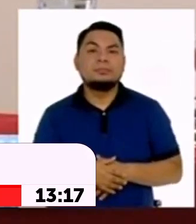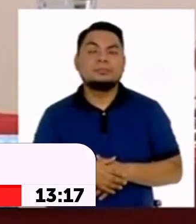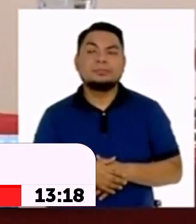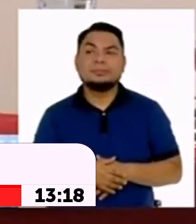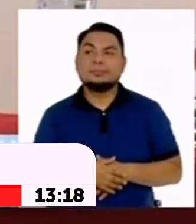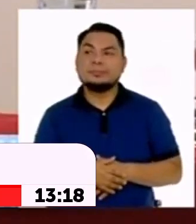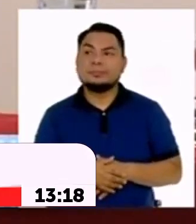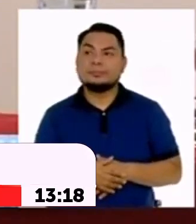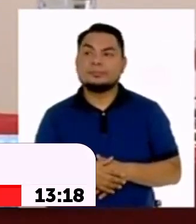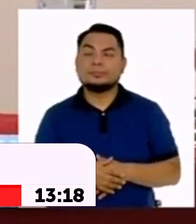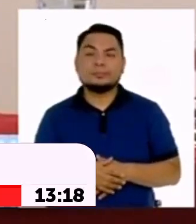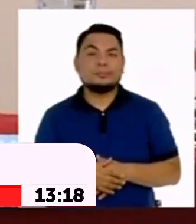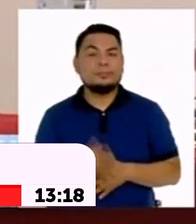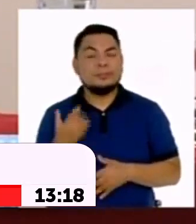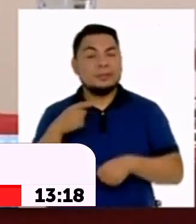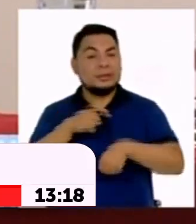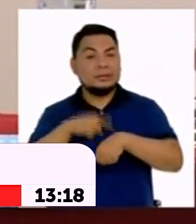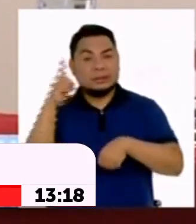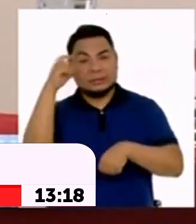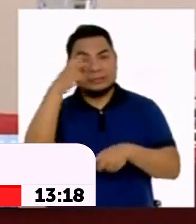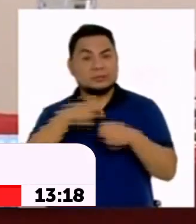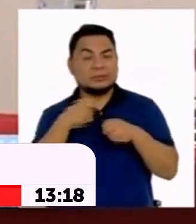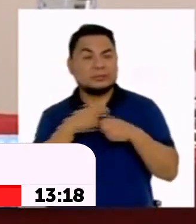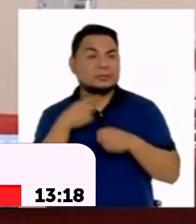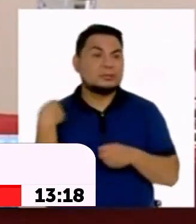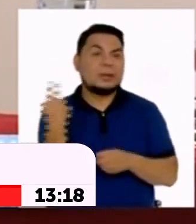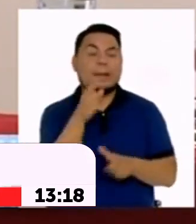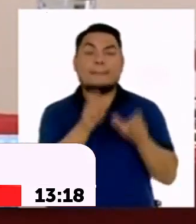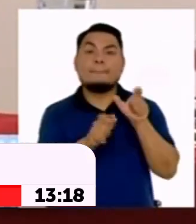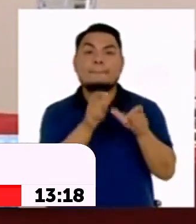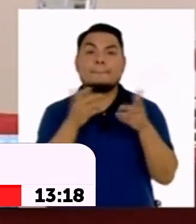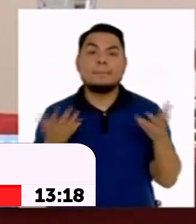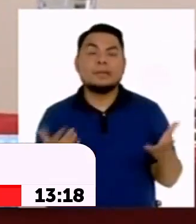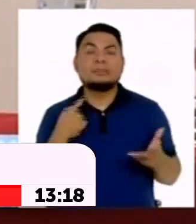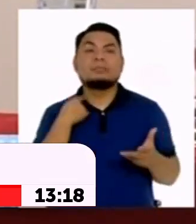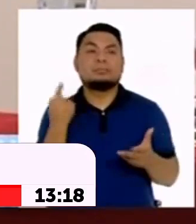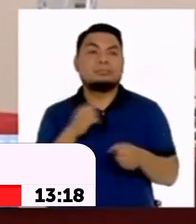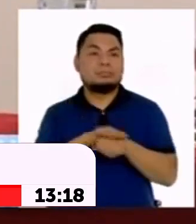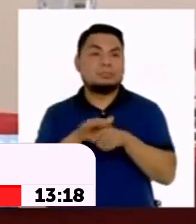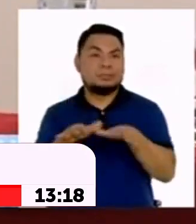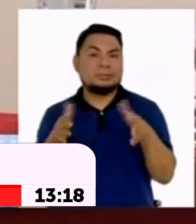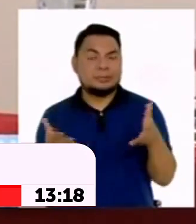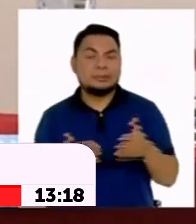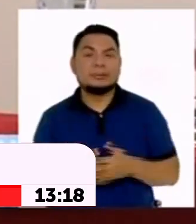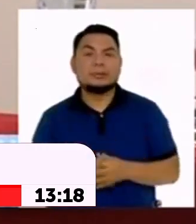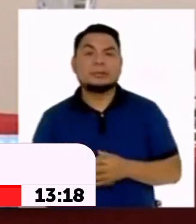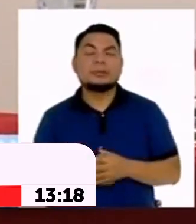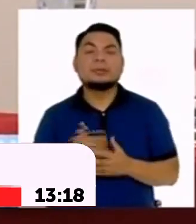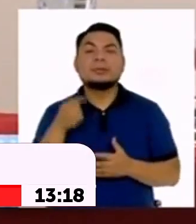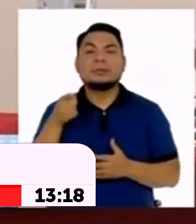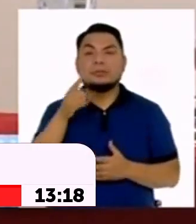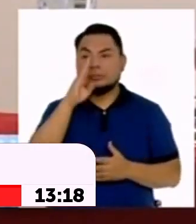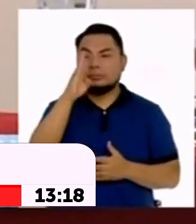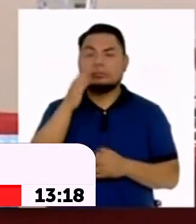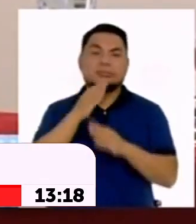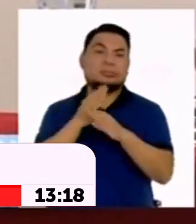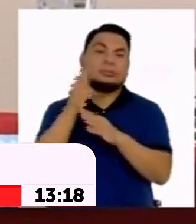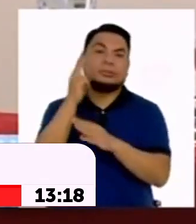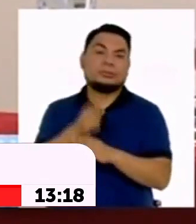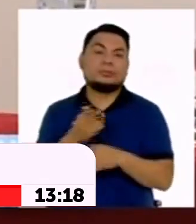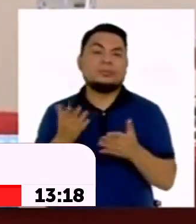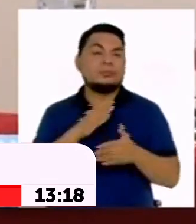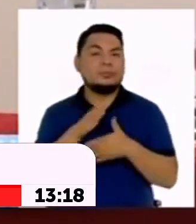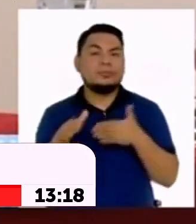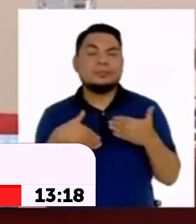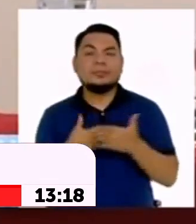la dictado por las graves circunstancias que afectan la vida de las personas a consecuencia del COVID-19, restringir de alguna manera